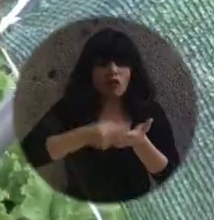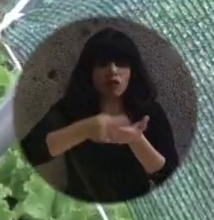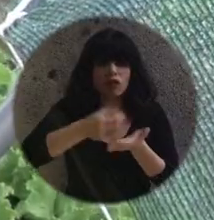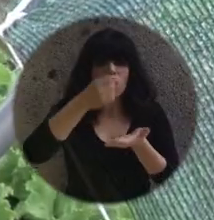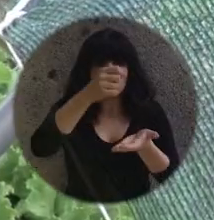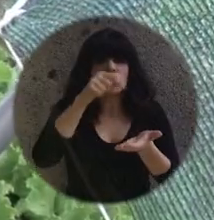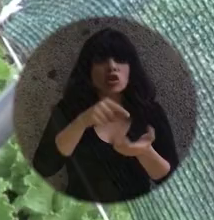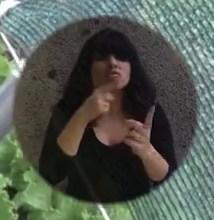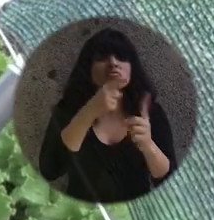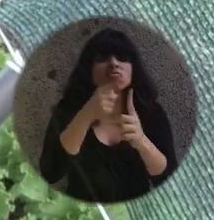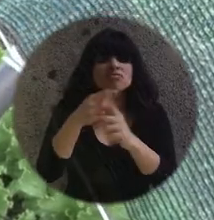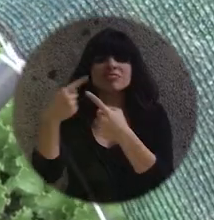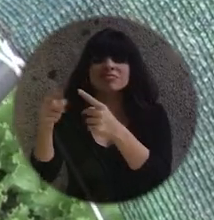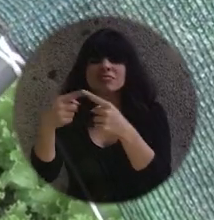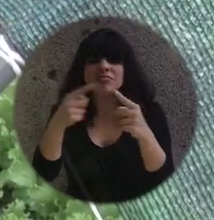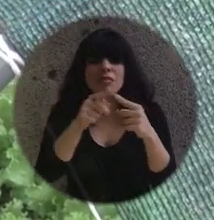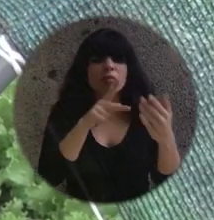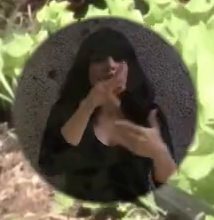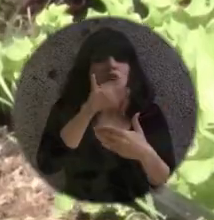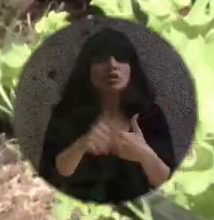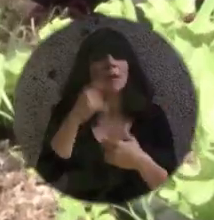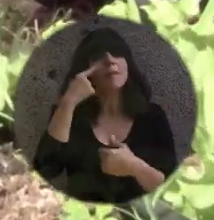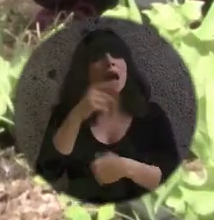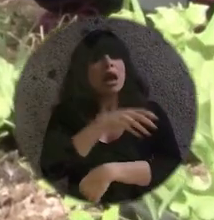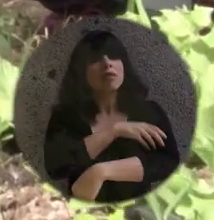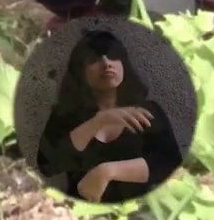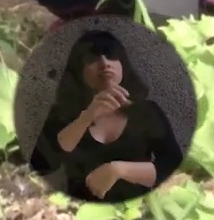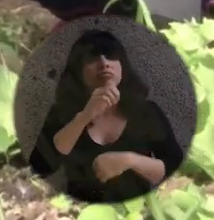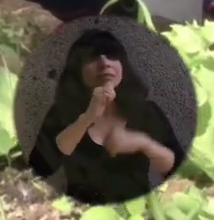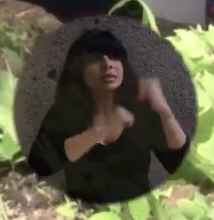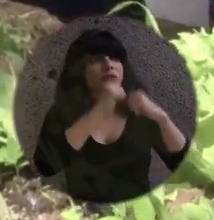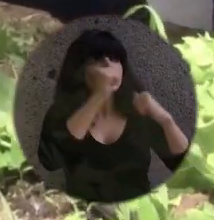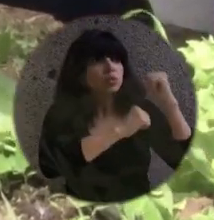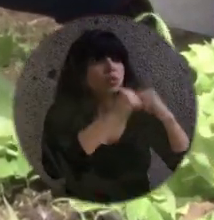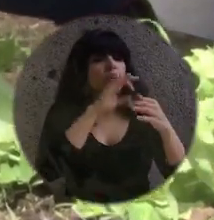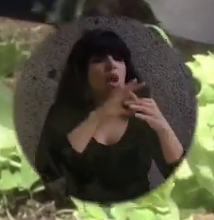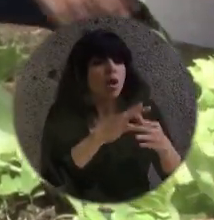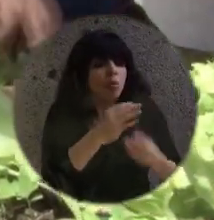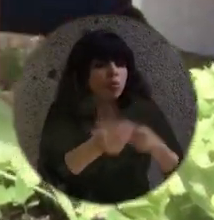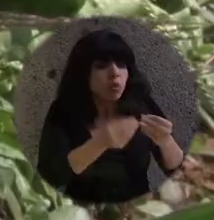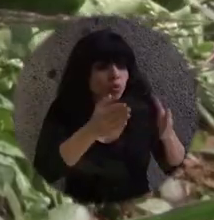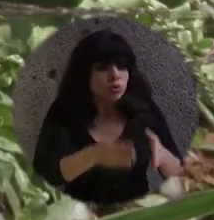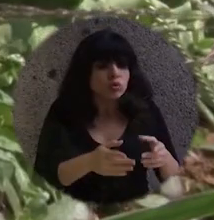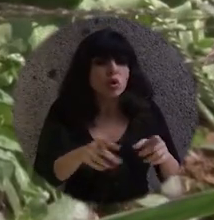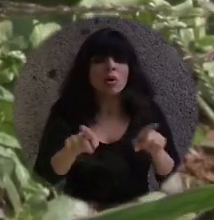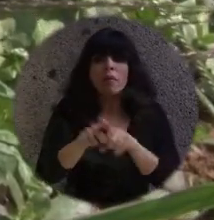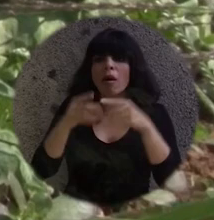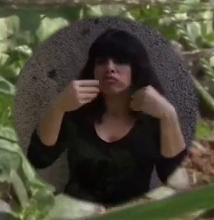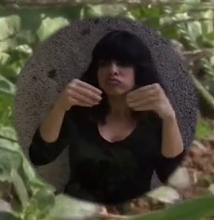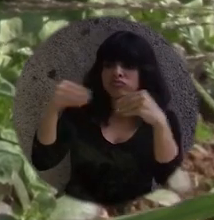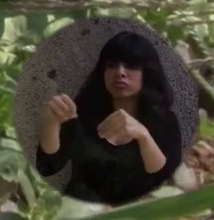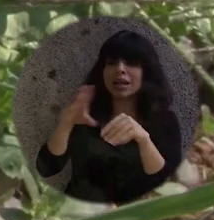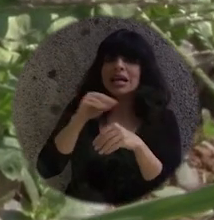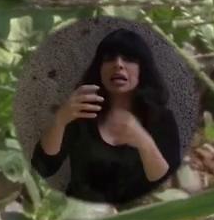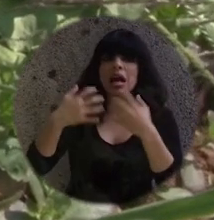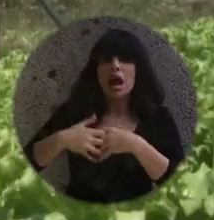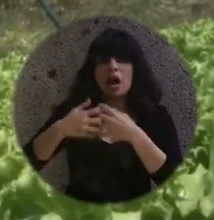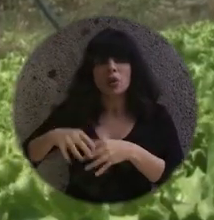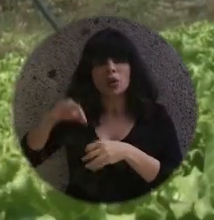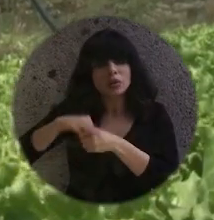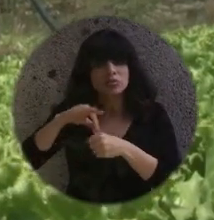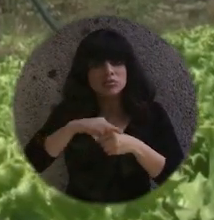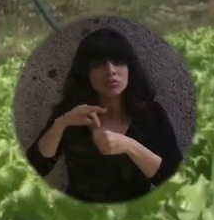a proyectos que contribuyen al fortalecimiento de la infraestructura para producción, comercialización y agroindustria.